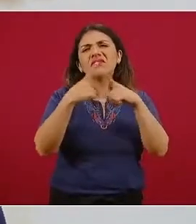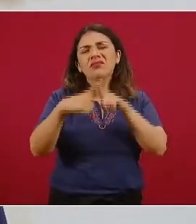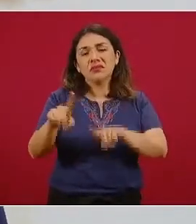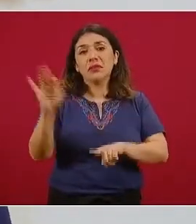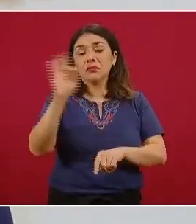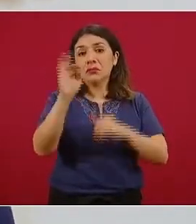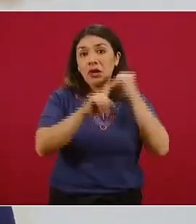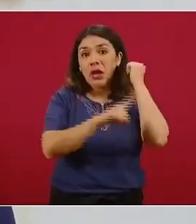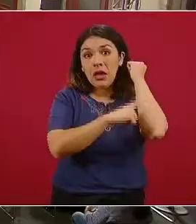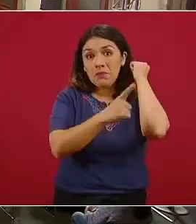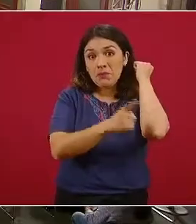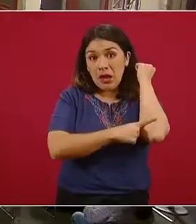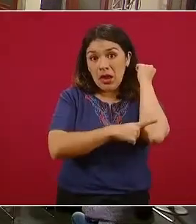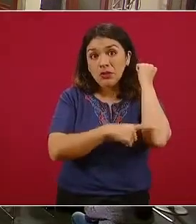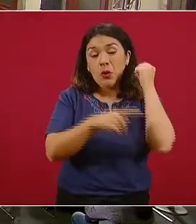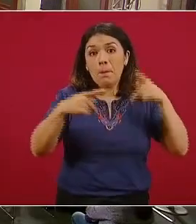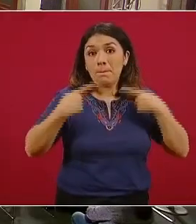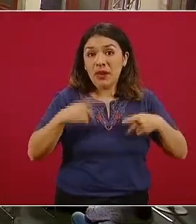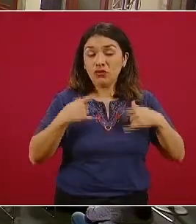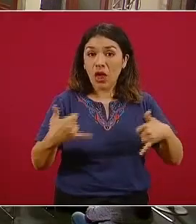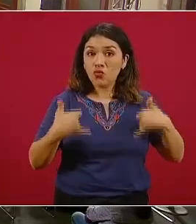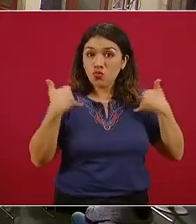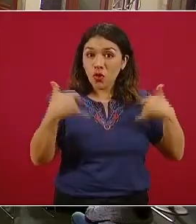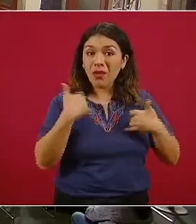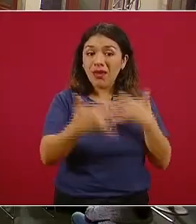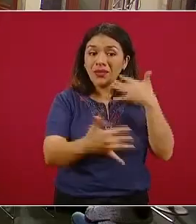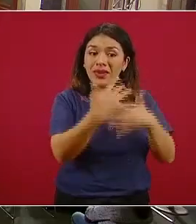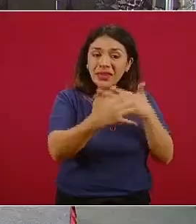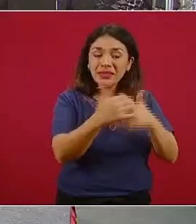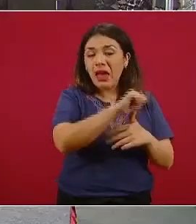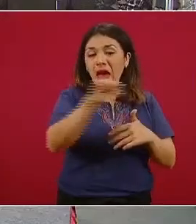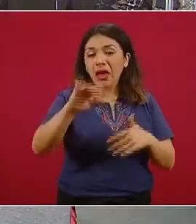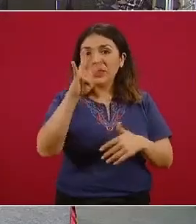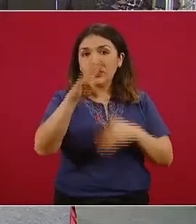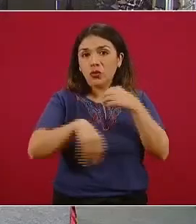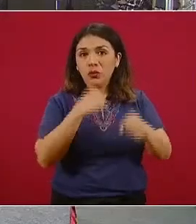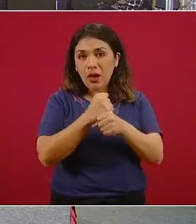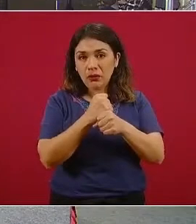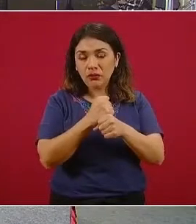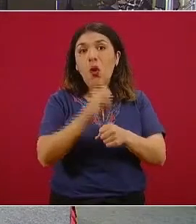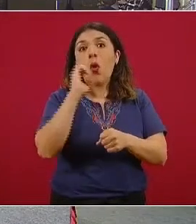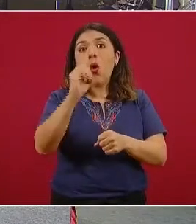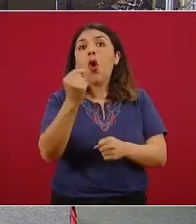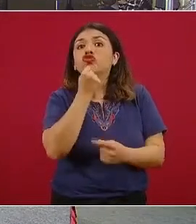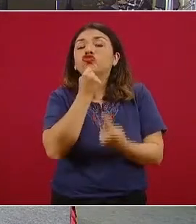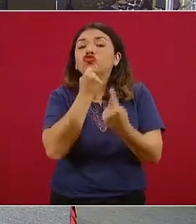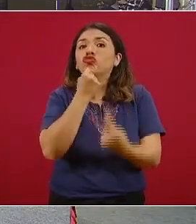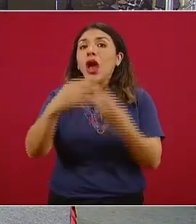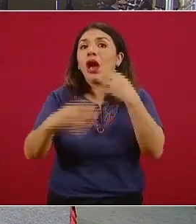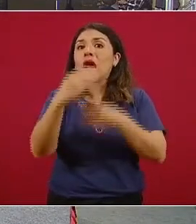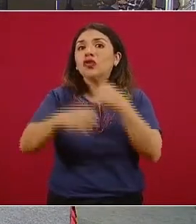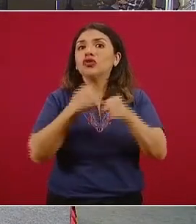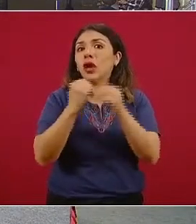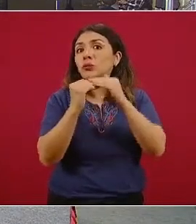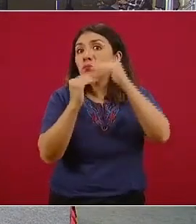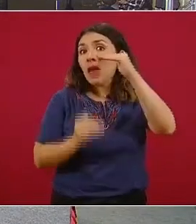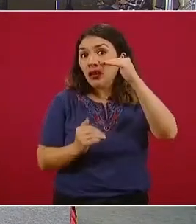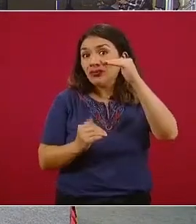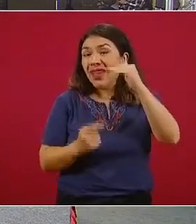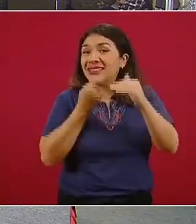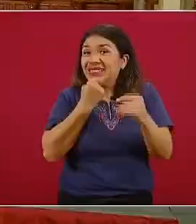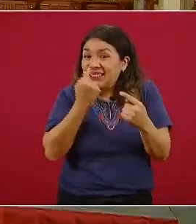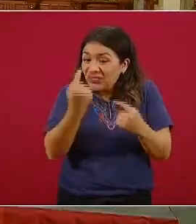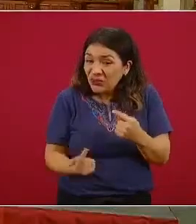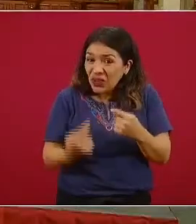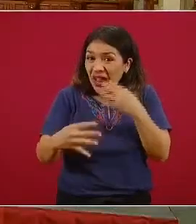casos de embarazo de adolescentes de 15 a 19, de niñas menores de 14. En el caso de las